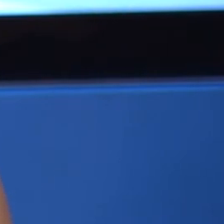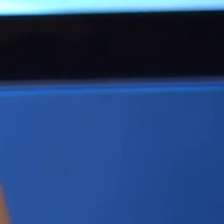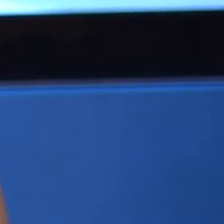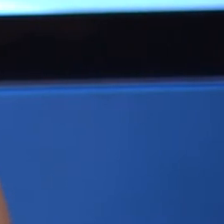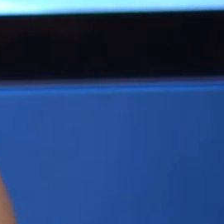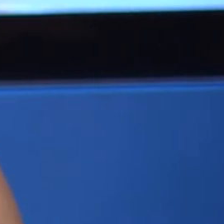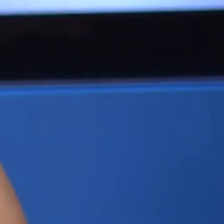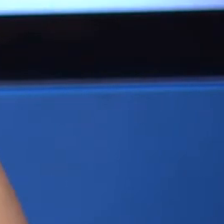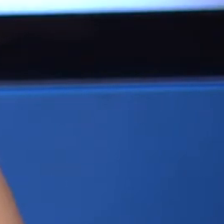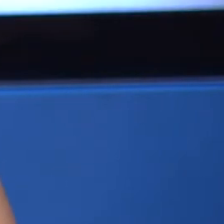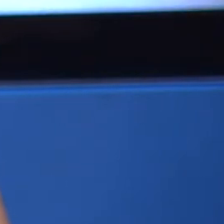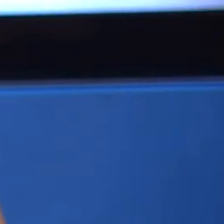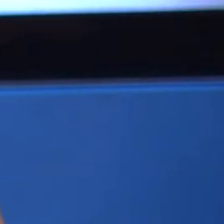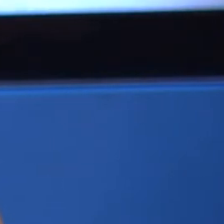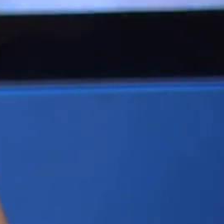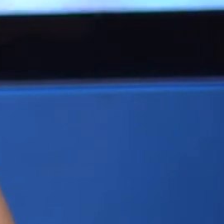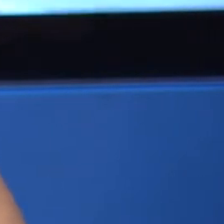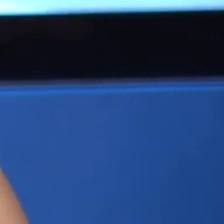mamarkuaraboaje,